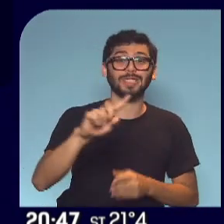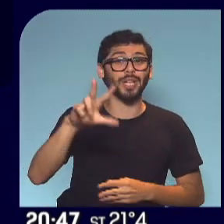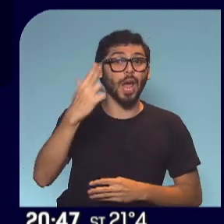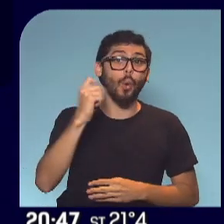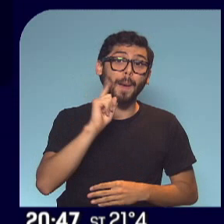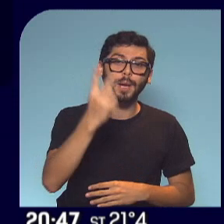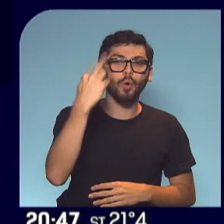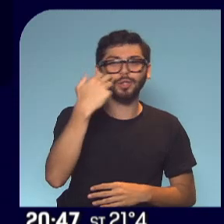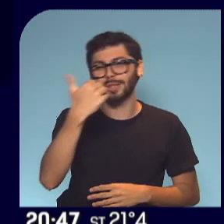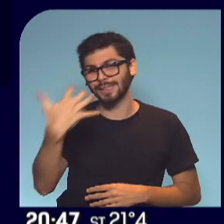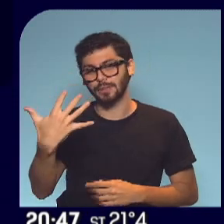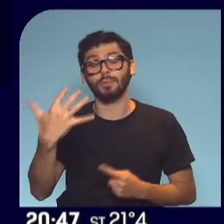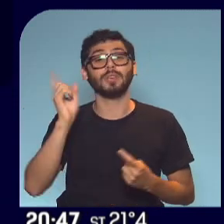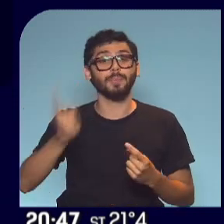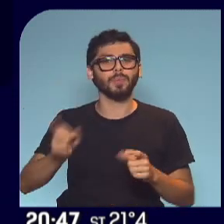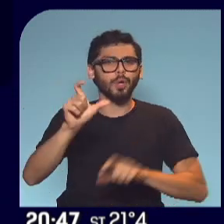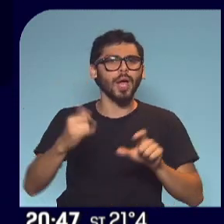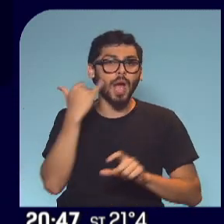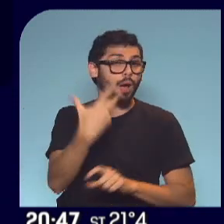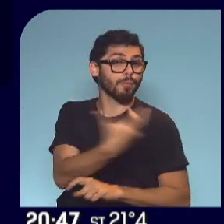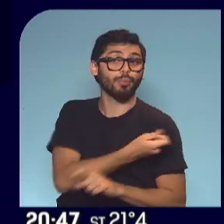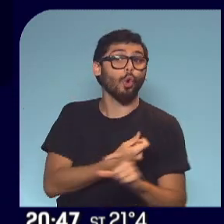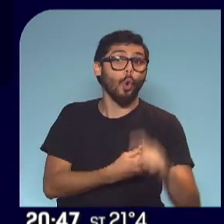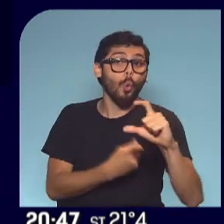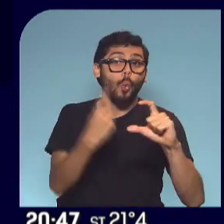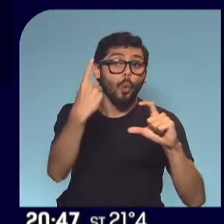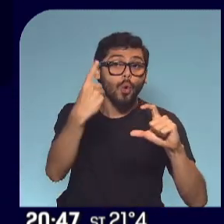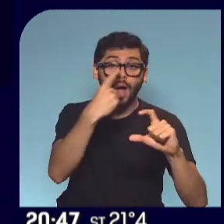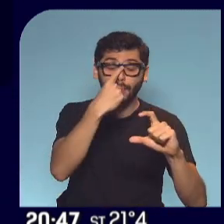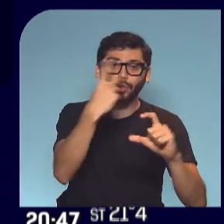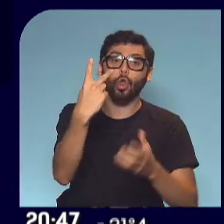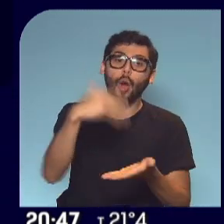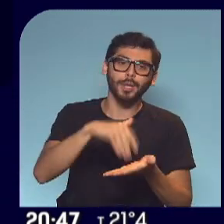4.139.965 y desglosamos aún más, los vacunados con una dosis son